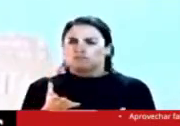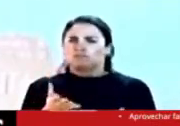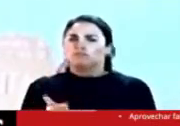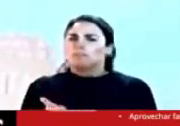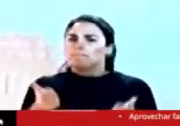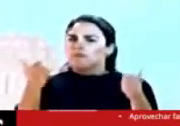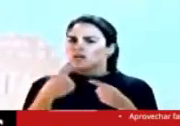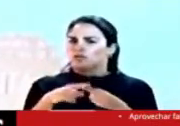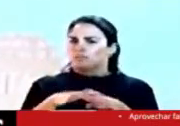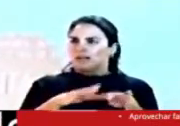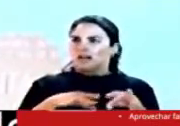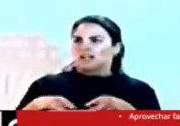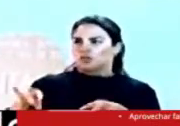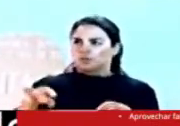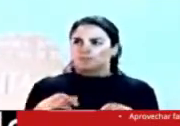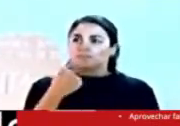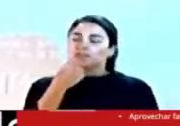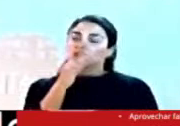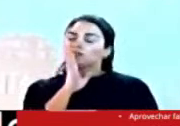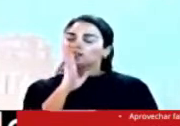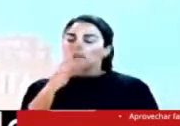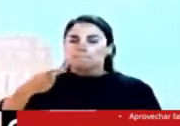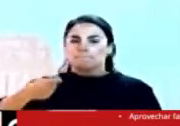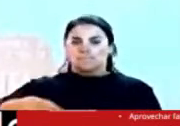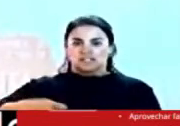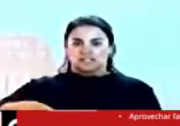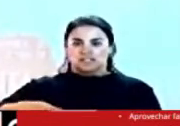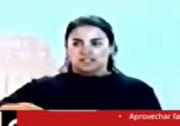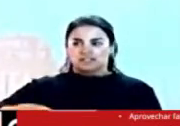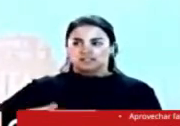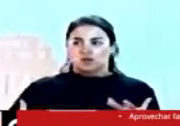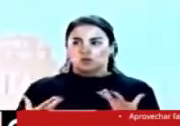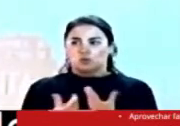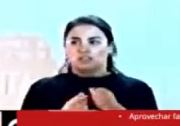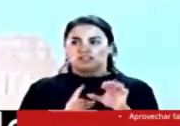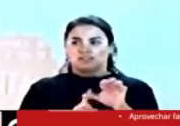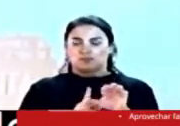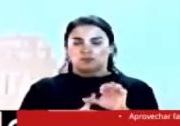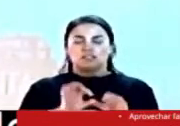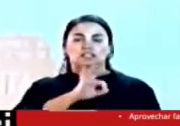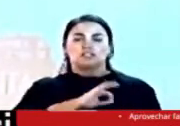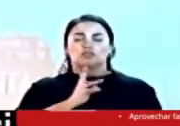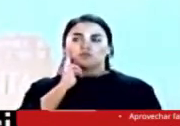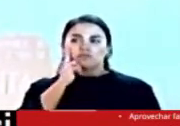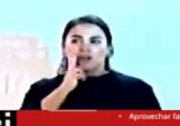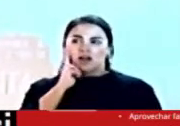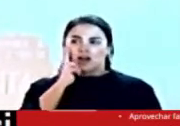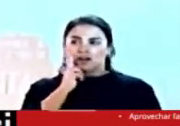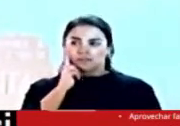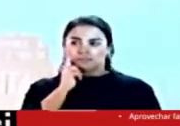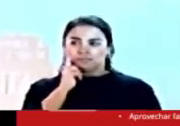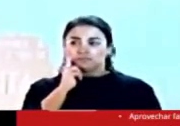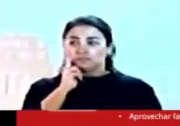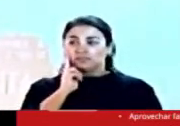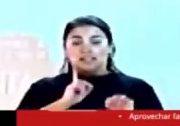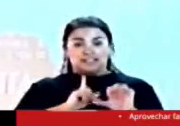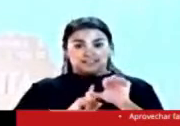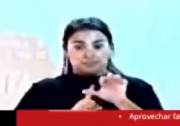nuestra región. Como decía el presidente de la Junta de Extremadura, Guillermo Fernández Vara,